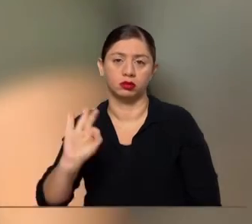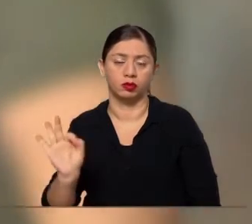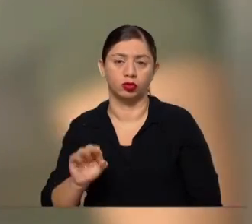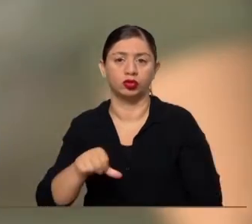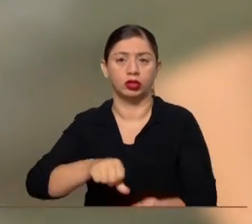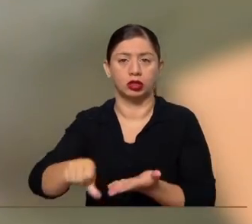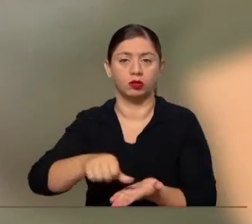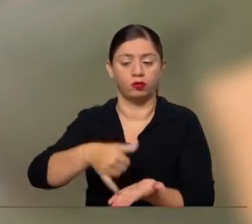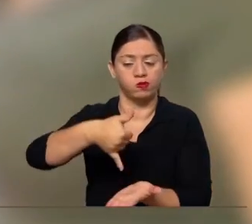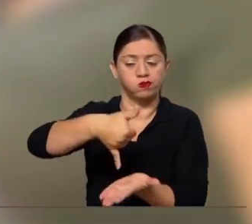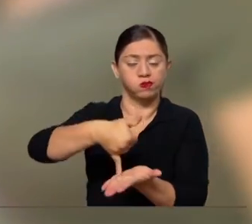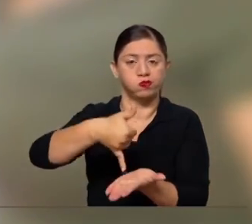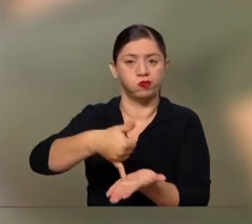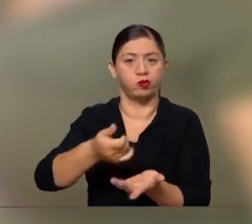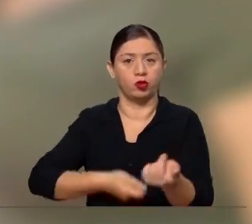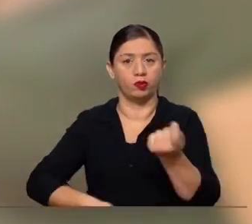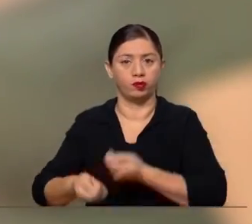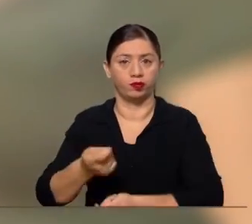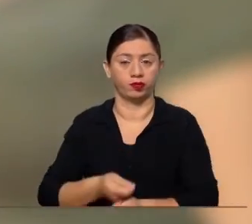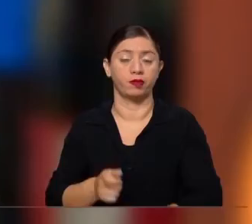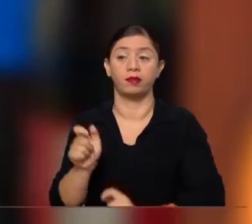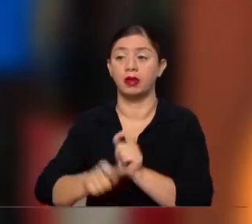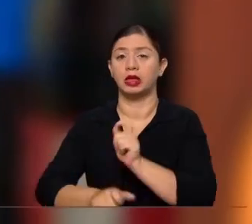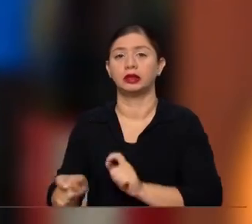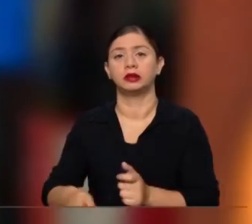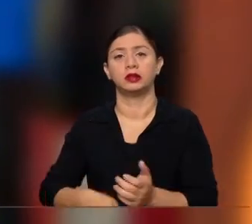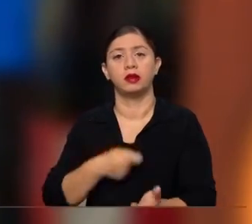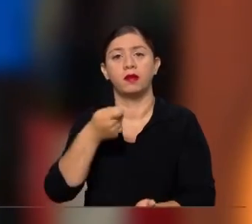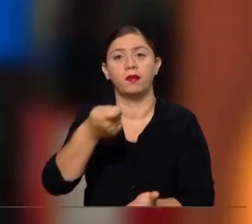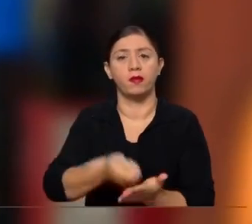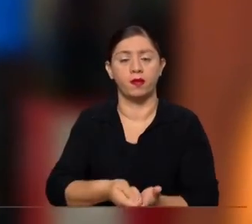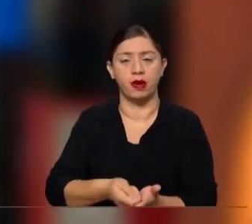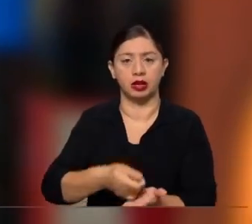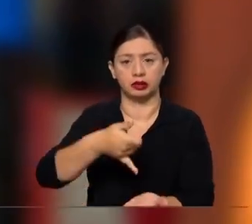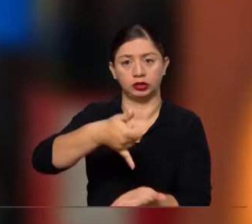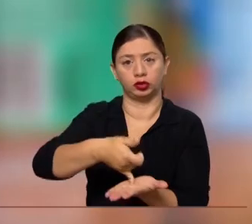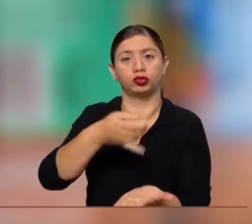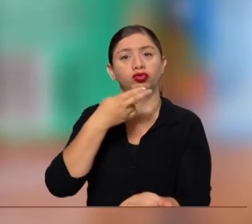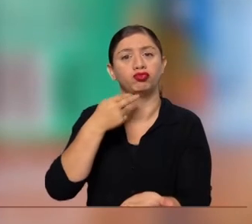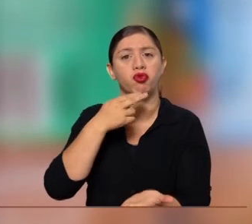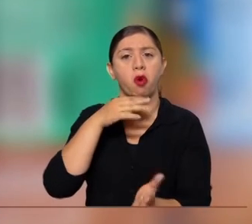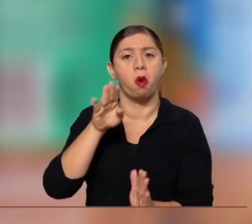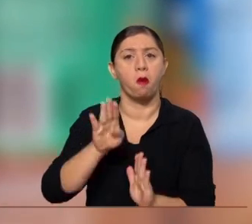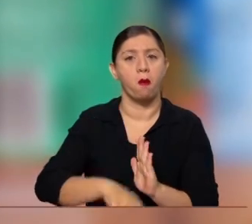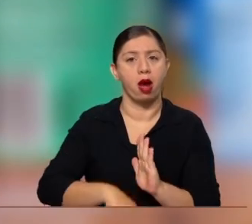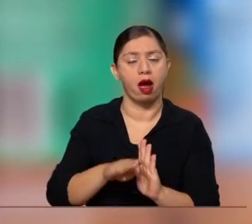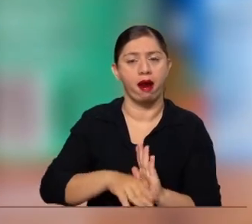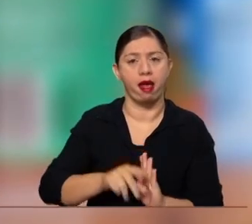productos. Para muchos saluristas, la tasa a pagar para las bebidas azucaradas es muy baja